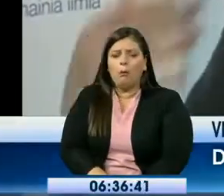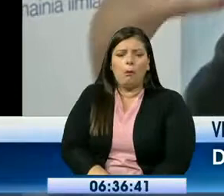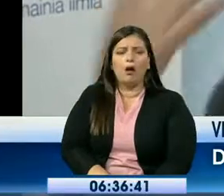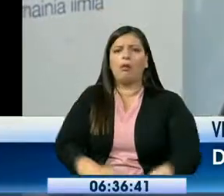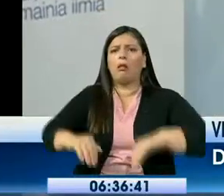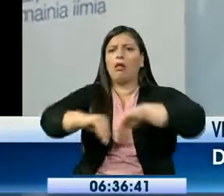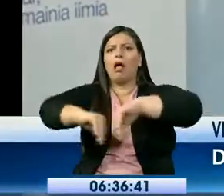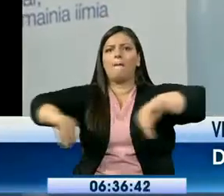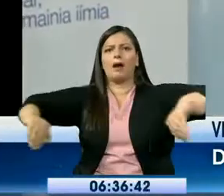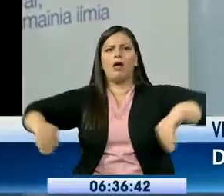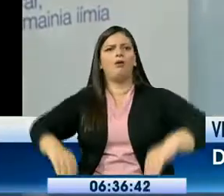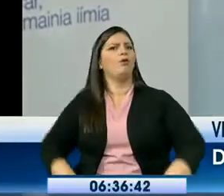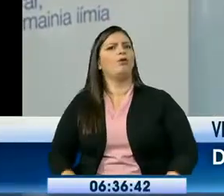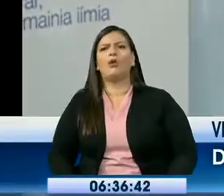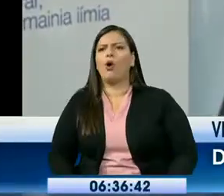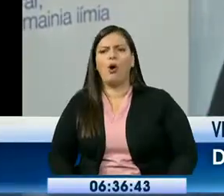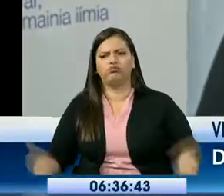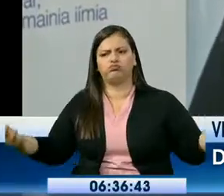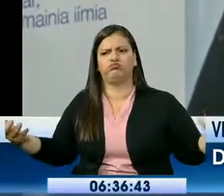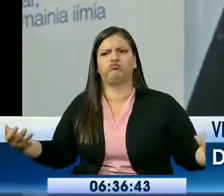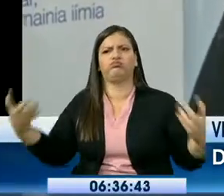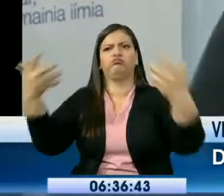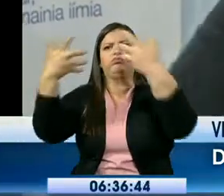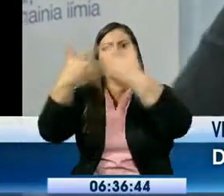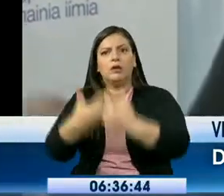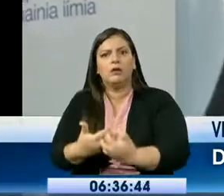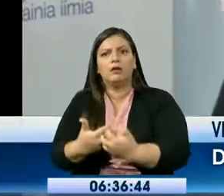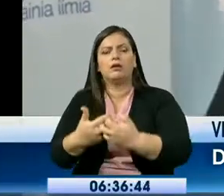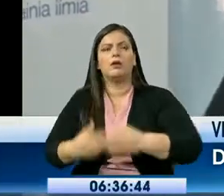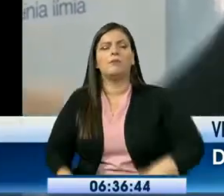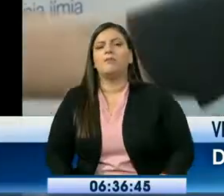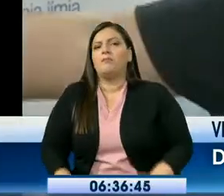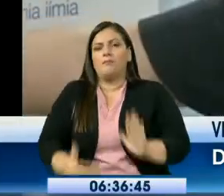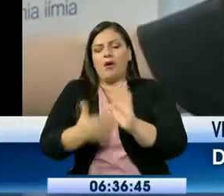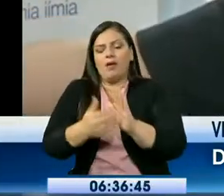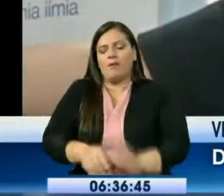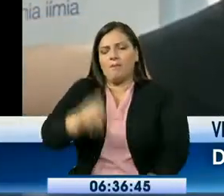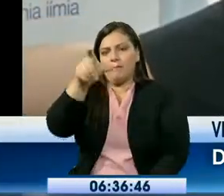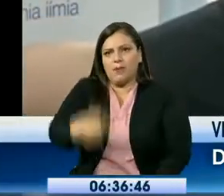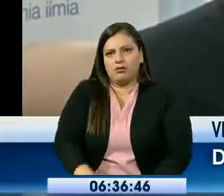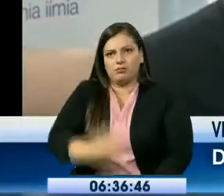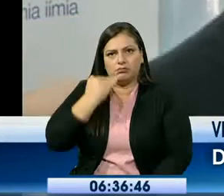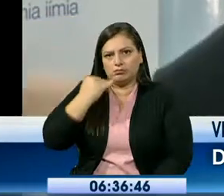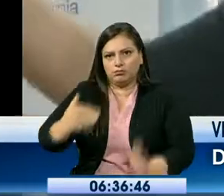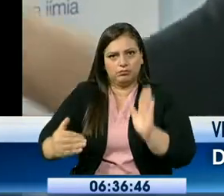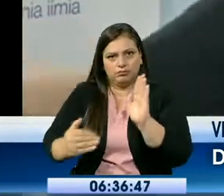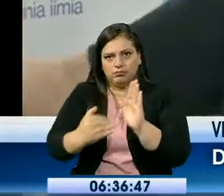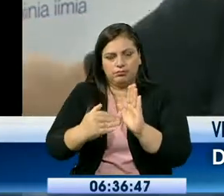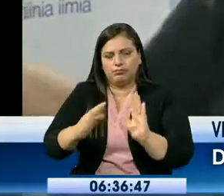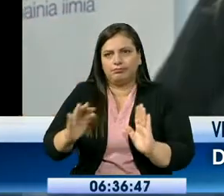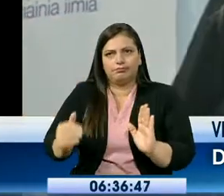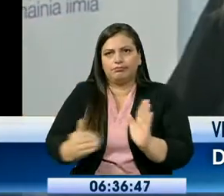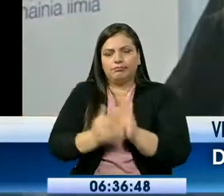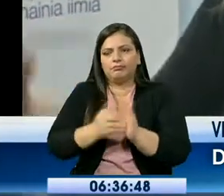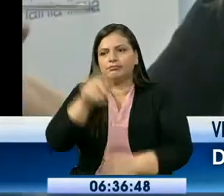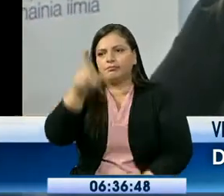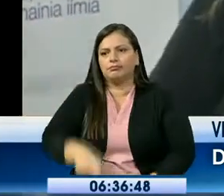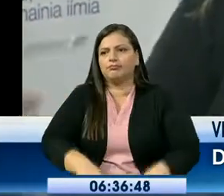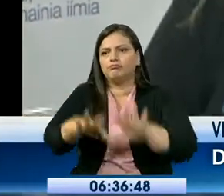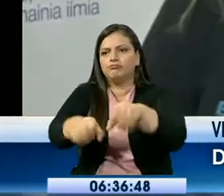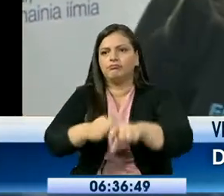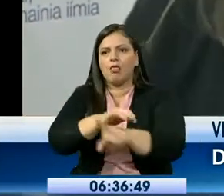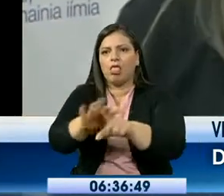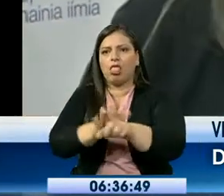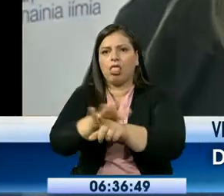sepan, es decir, si una persona de cualquier organismo recibe una víctima, que sepa que aquí hay grupos de apoyo. Y si nosotros tenemos una víctima que necesita